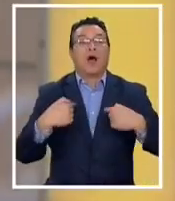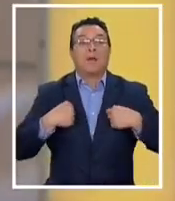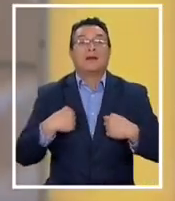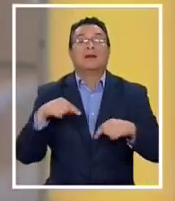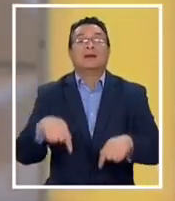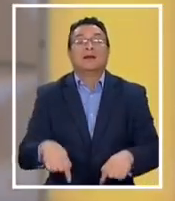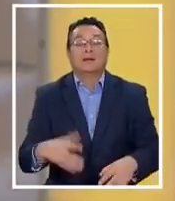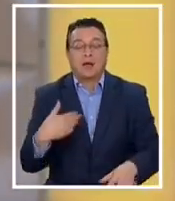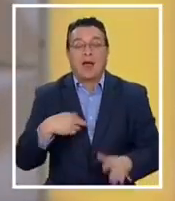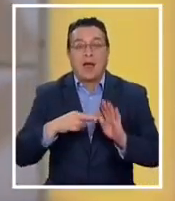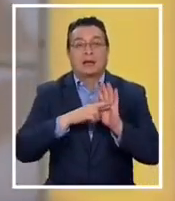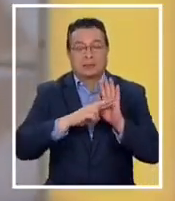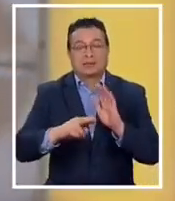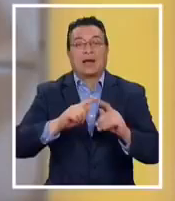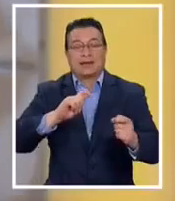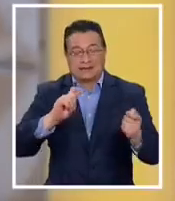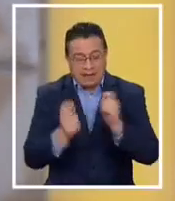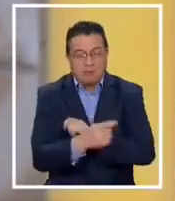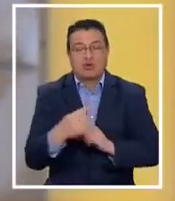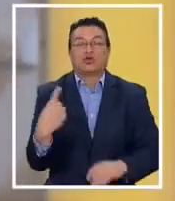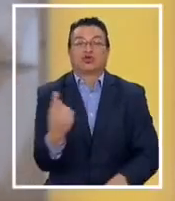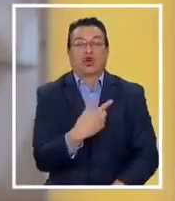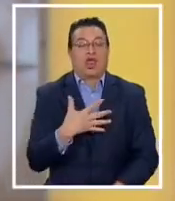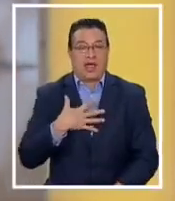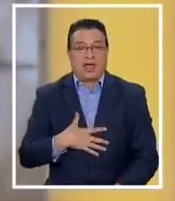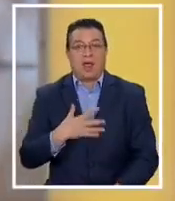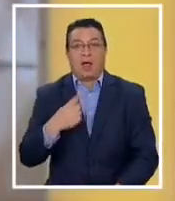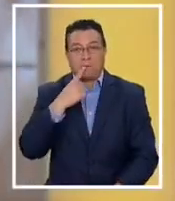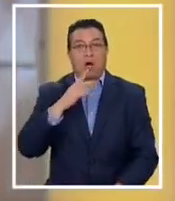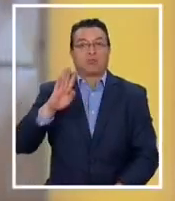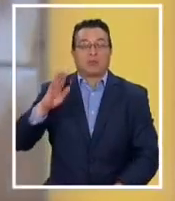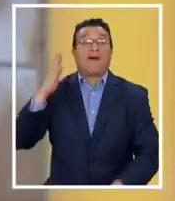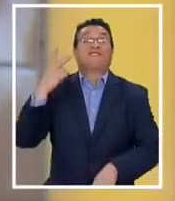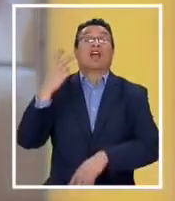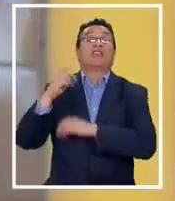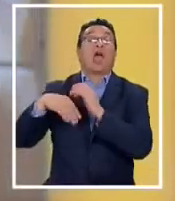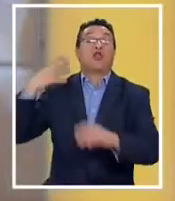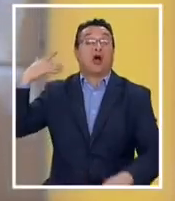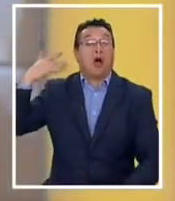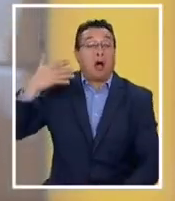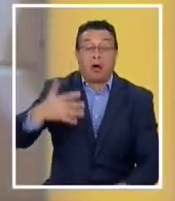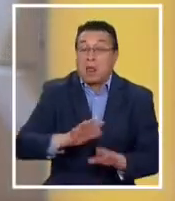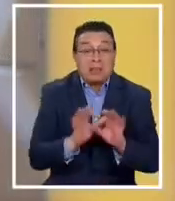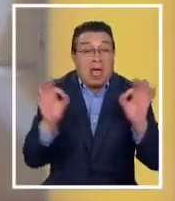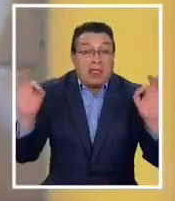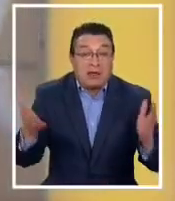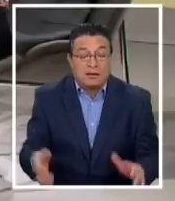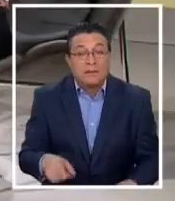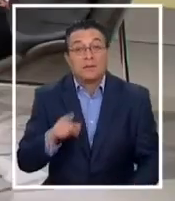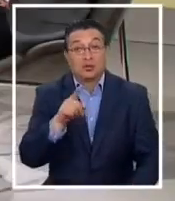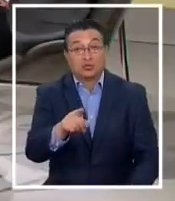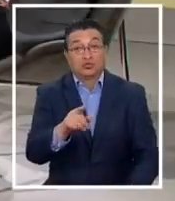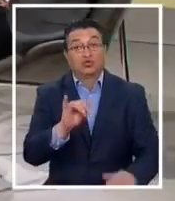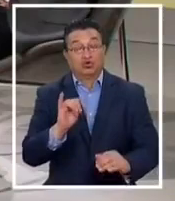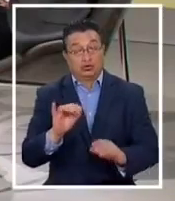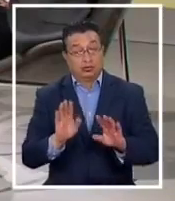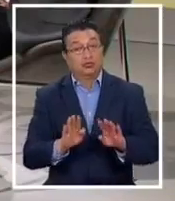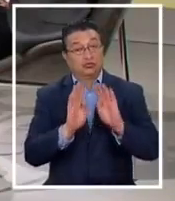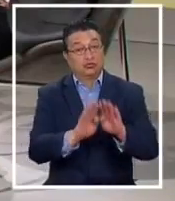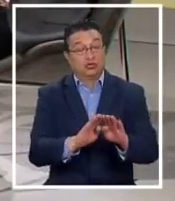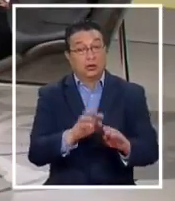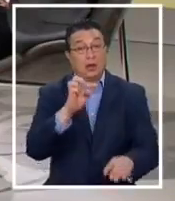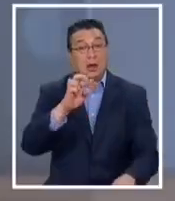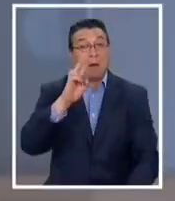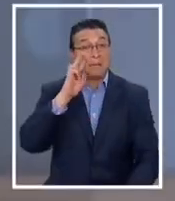efectivamente representa el cambio que soñamos y el que nos prometieron hace 20 años y nunca me vieron o sea usted está a favor de unas